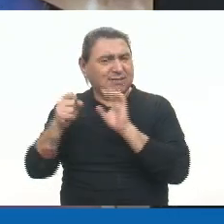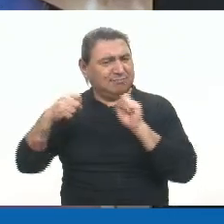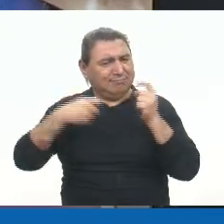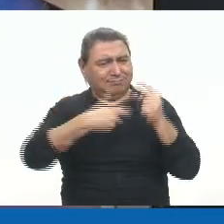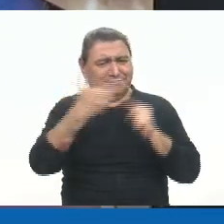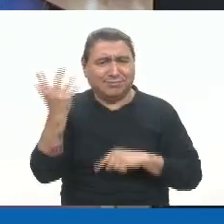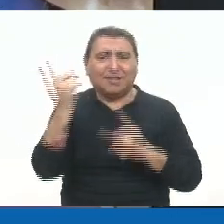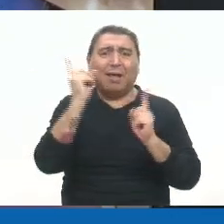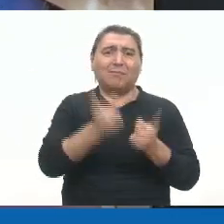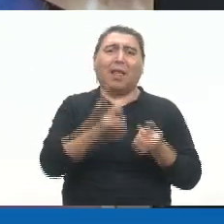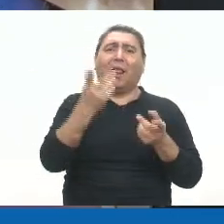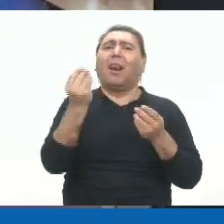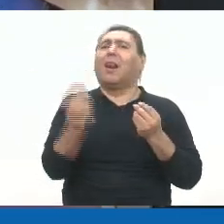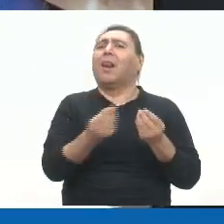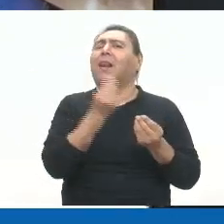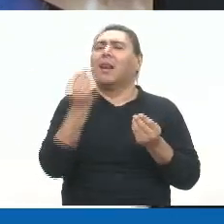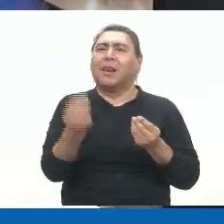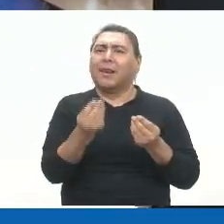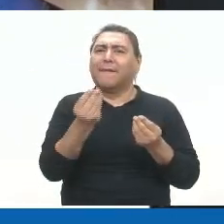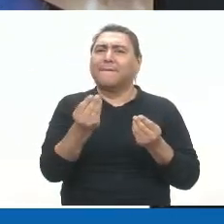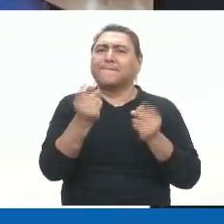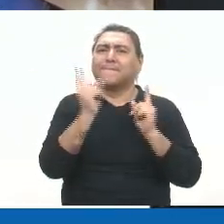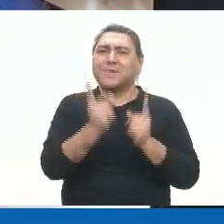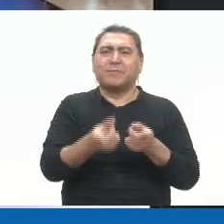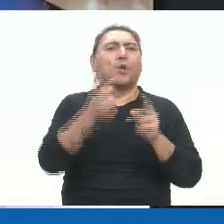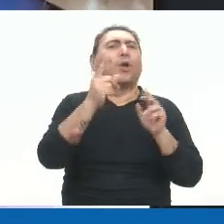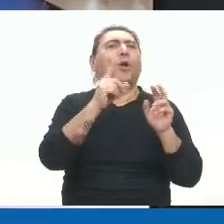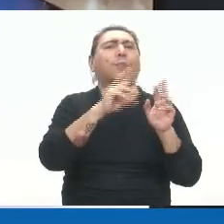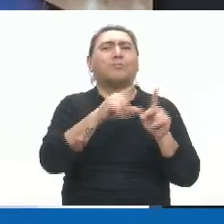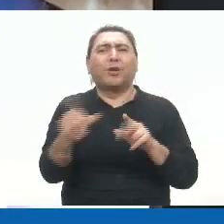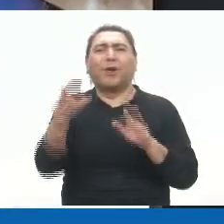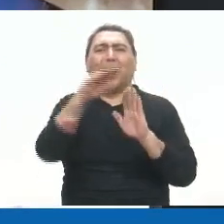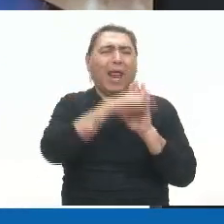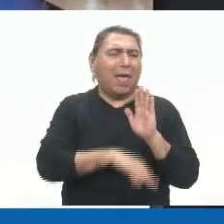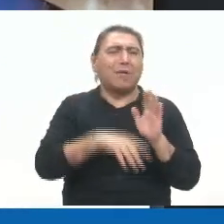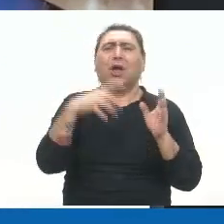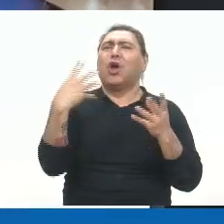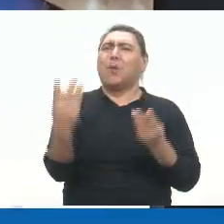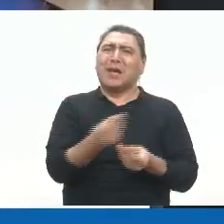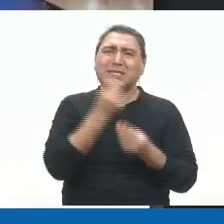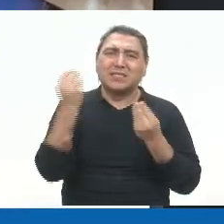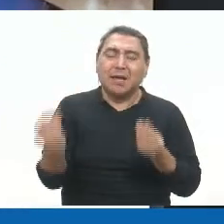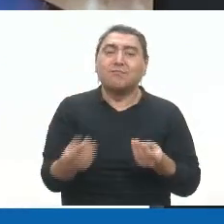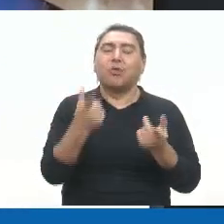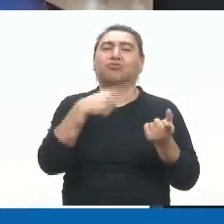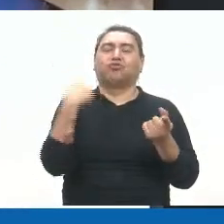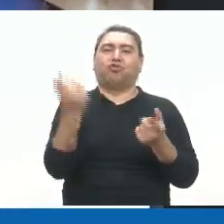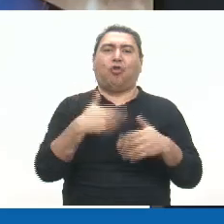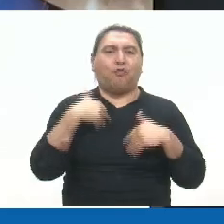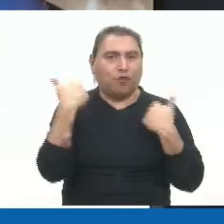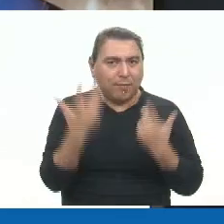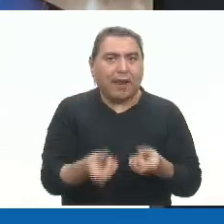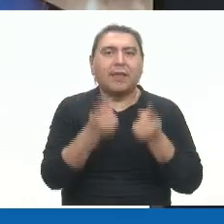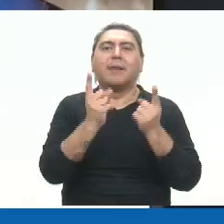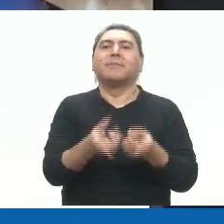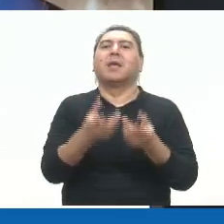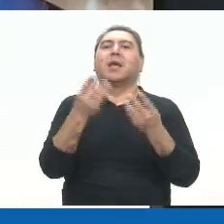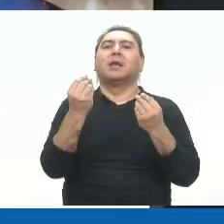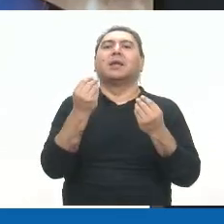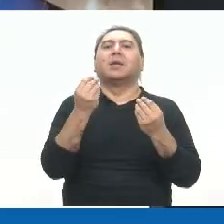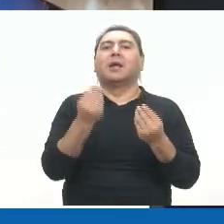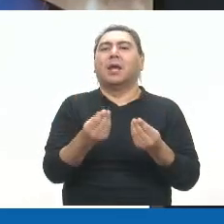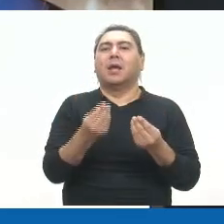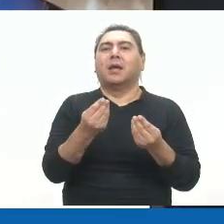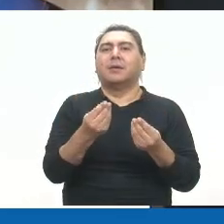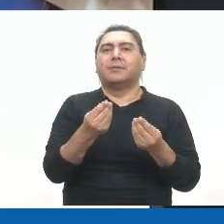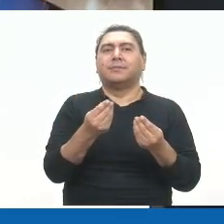todo aquellas aquellos programas cómo vamos a hacer cuándo vamos a conformar también y nos van a dar el lugar